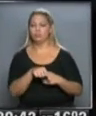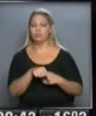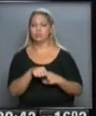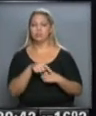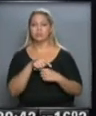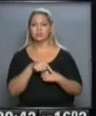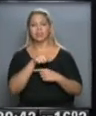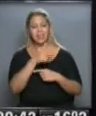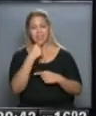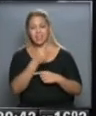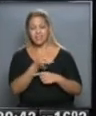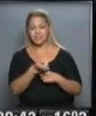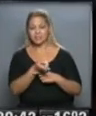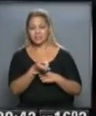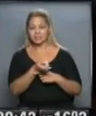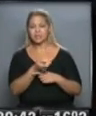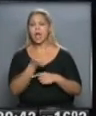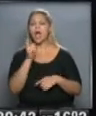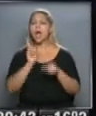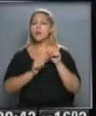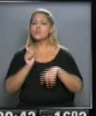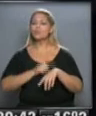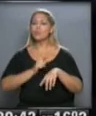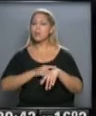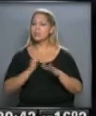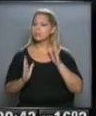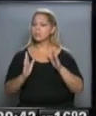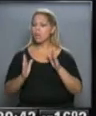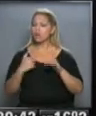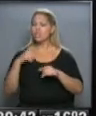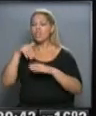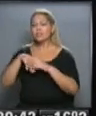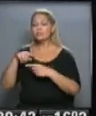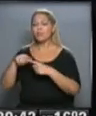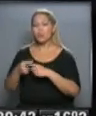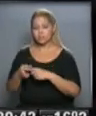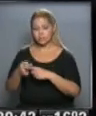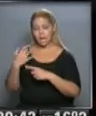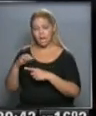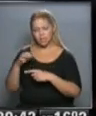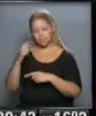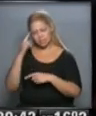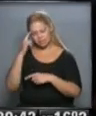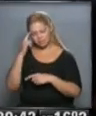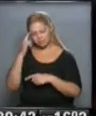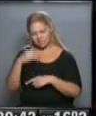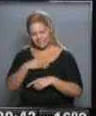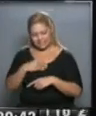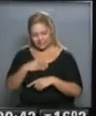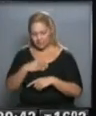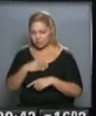decía Negri, hay momentos en la política que uno siente